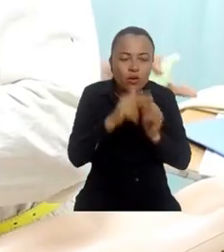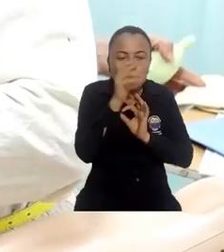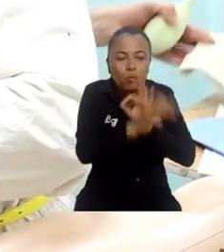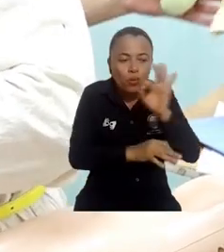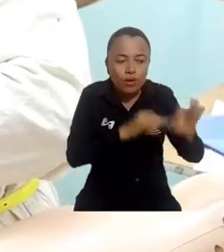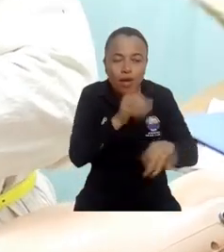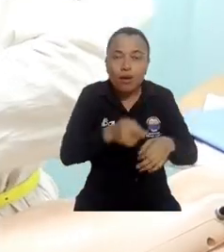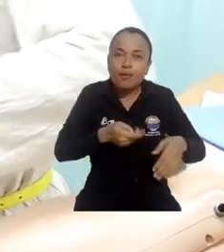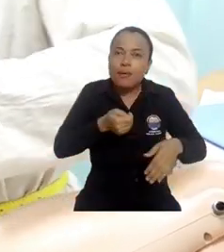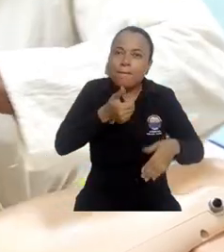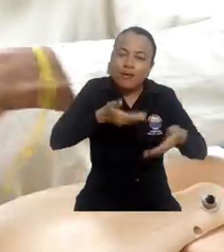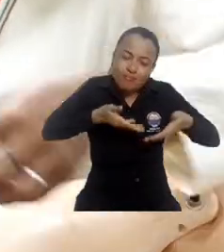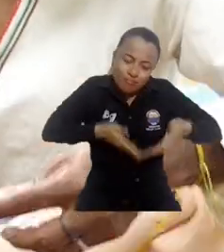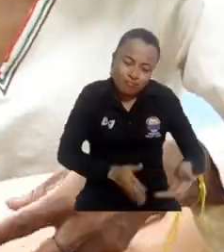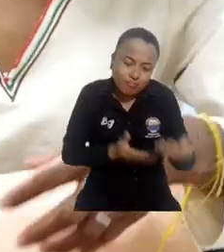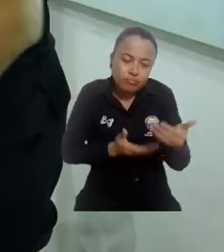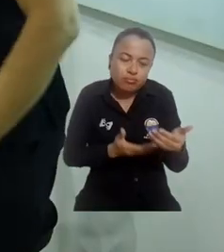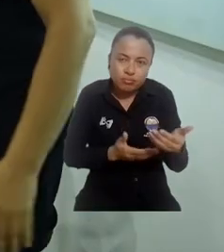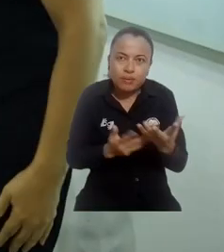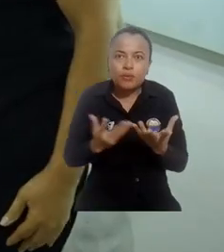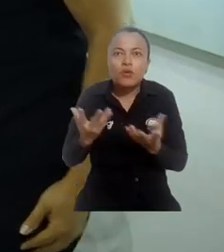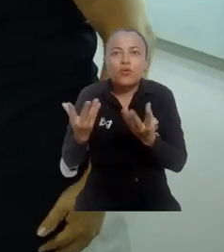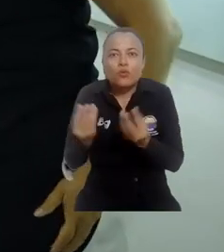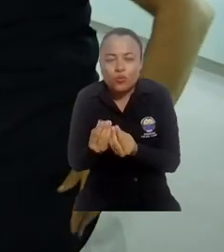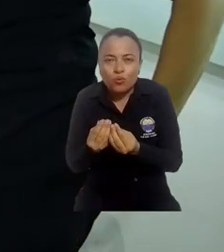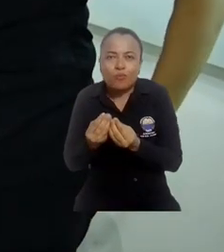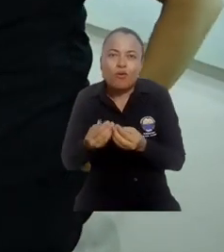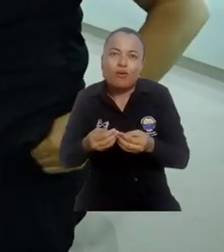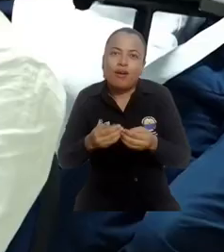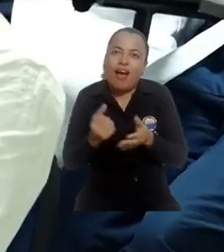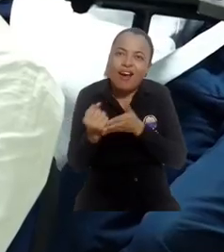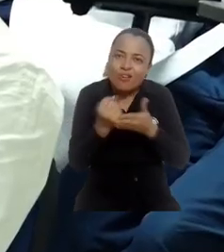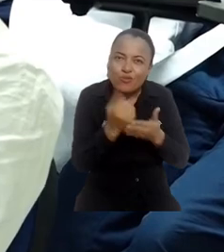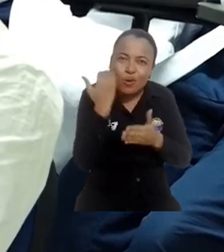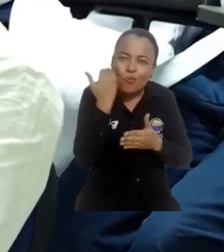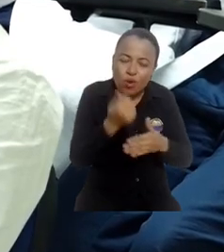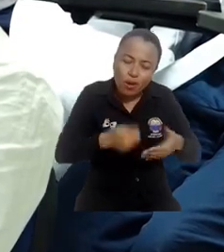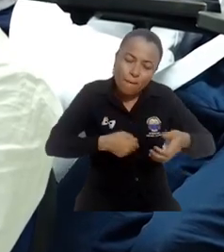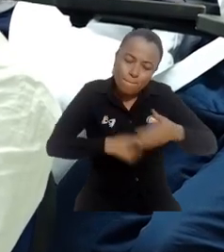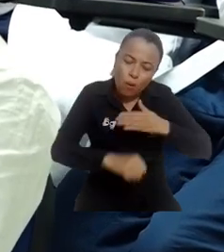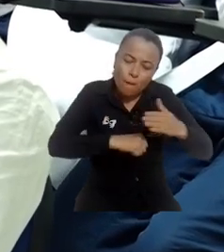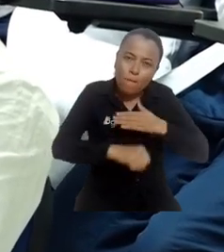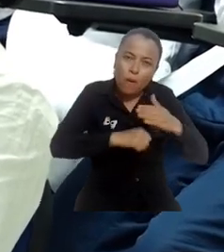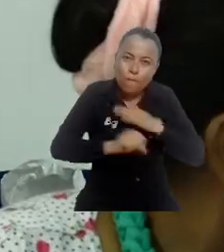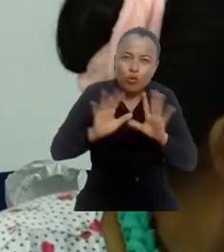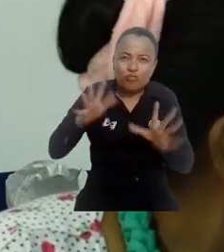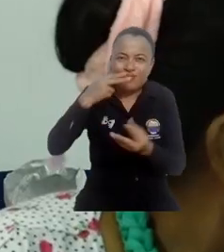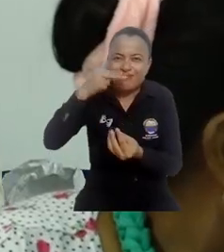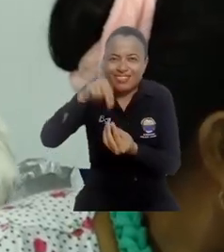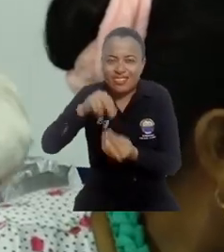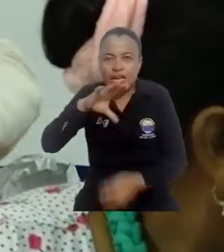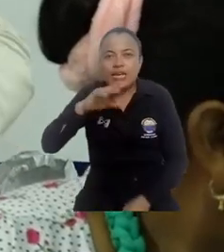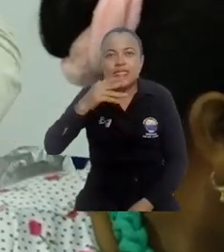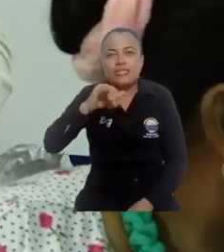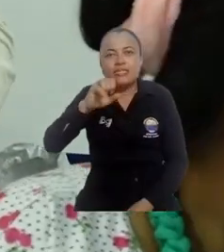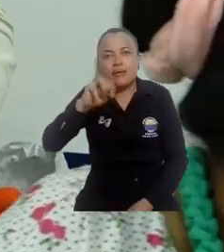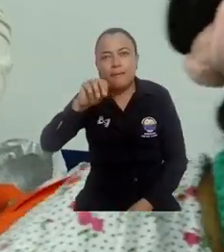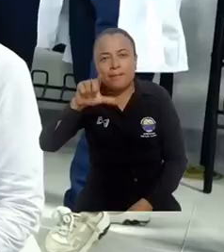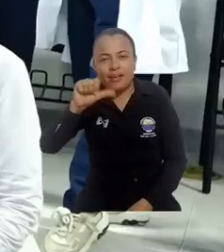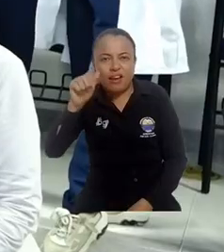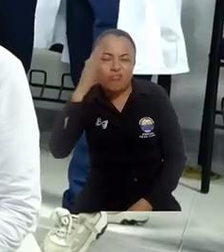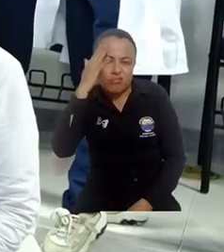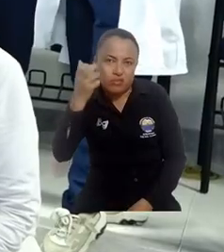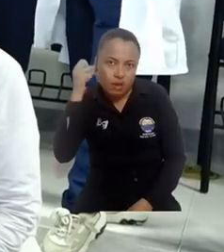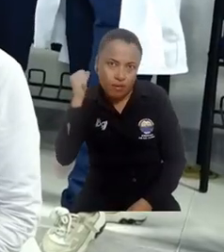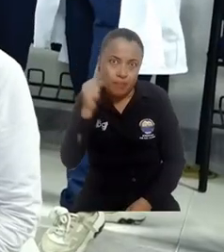Recién Nacido, parteros chimilas relataron sus prácticas ancestrales y profesionales de la salud de la alma mater compartieron con